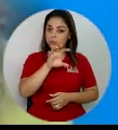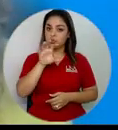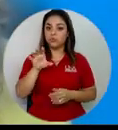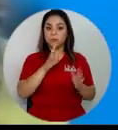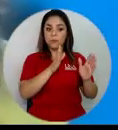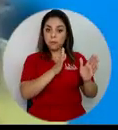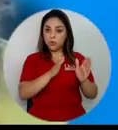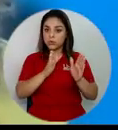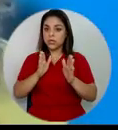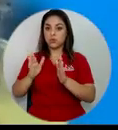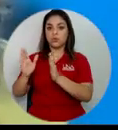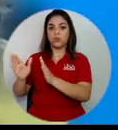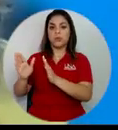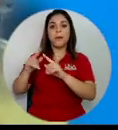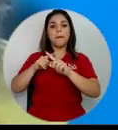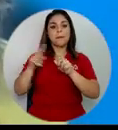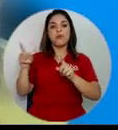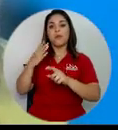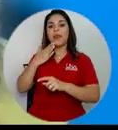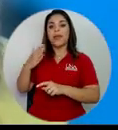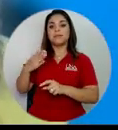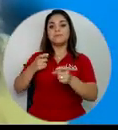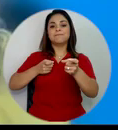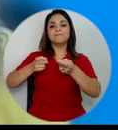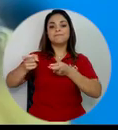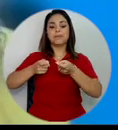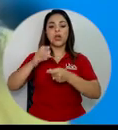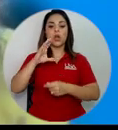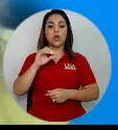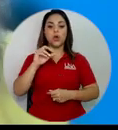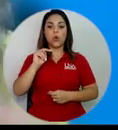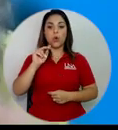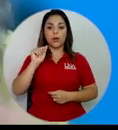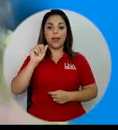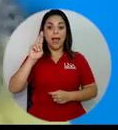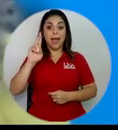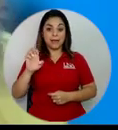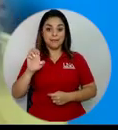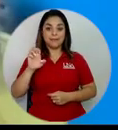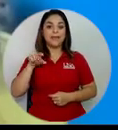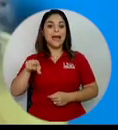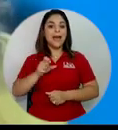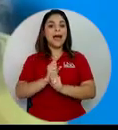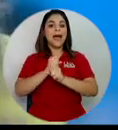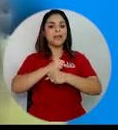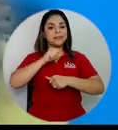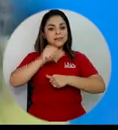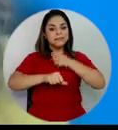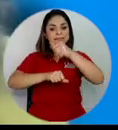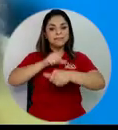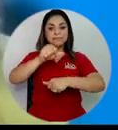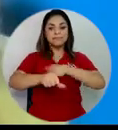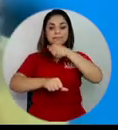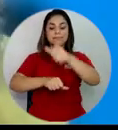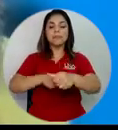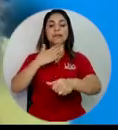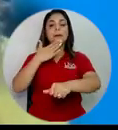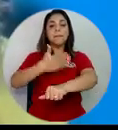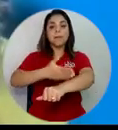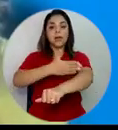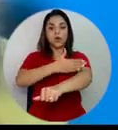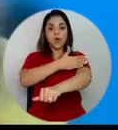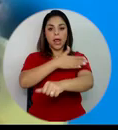la administración del CONARE en la CIUA, se realizan esfuerzos que promueven la vinculación y